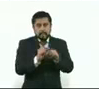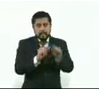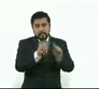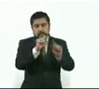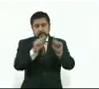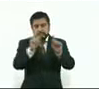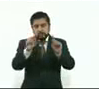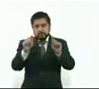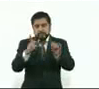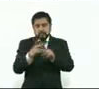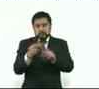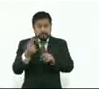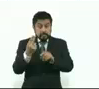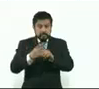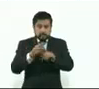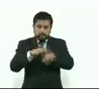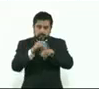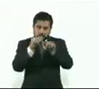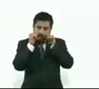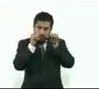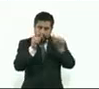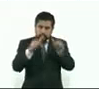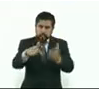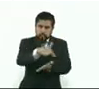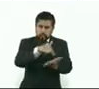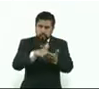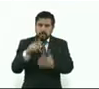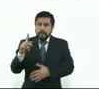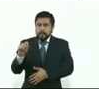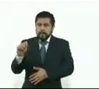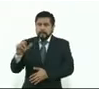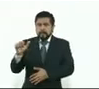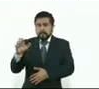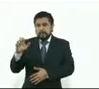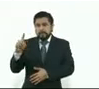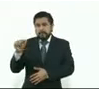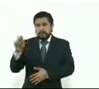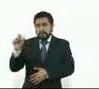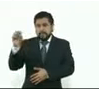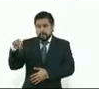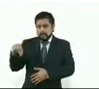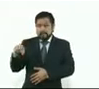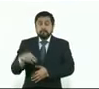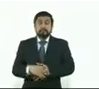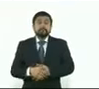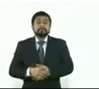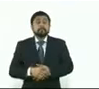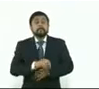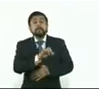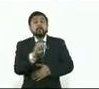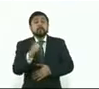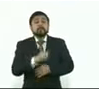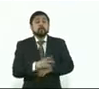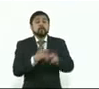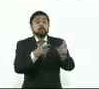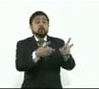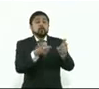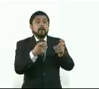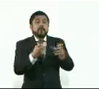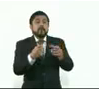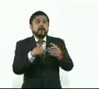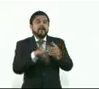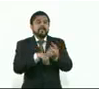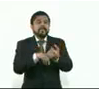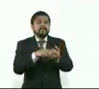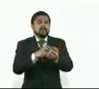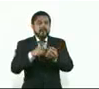caso del sector Tepepan. Siguiente lámina. Robo a pasajero a bordo de microbús, ahí